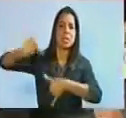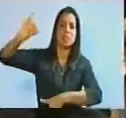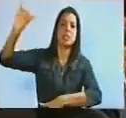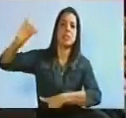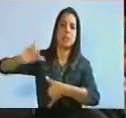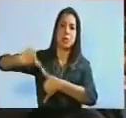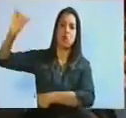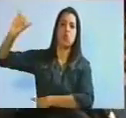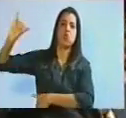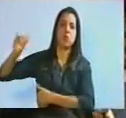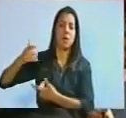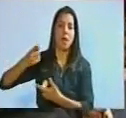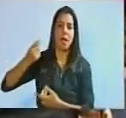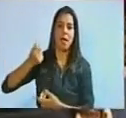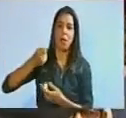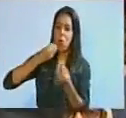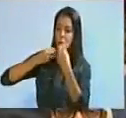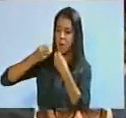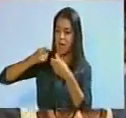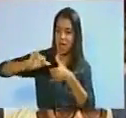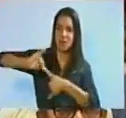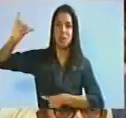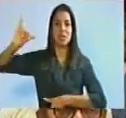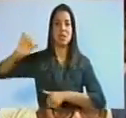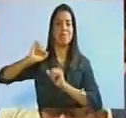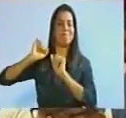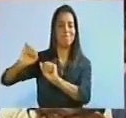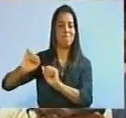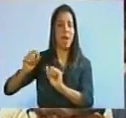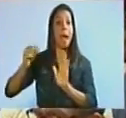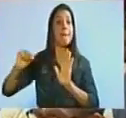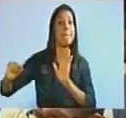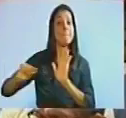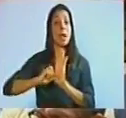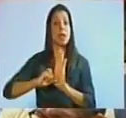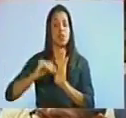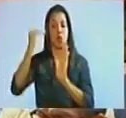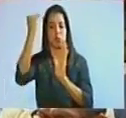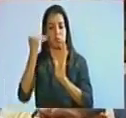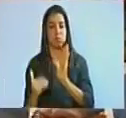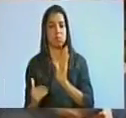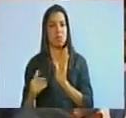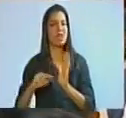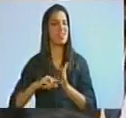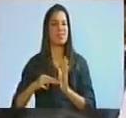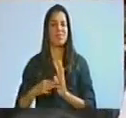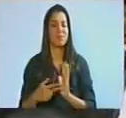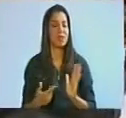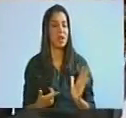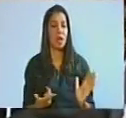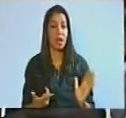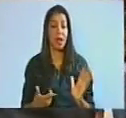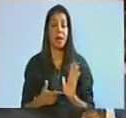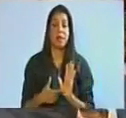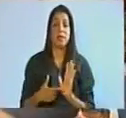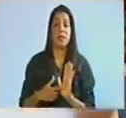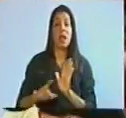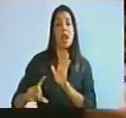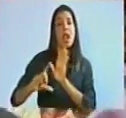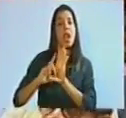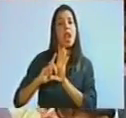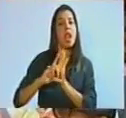el pueblo venezolano y que tiene que ver con los precios. En primer lugar, enfrenta la